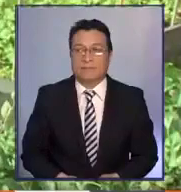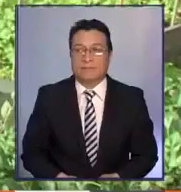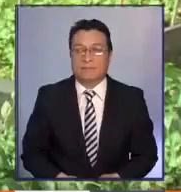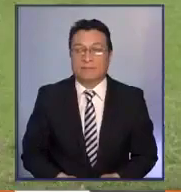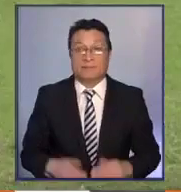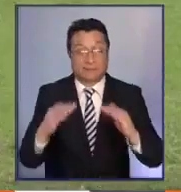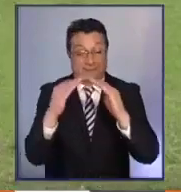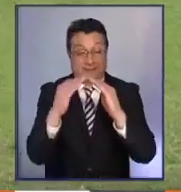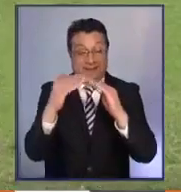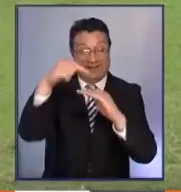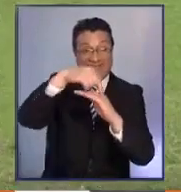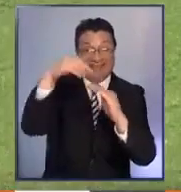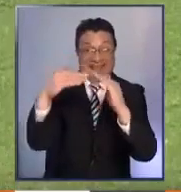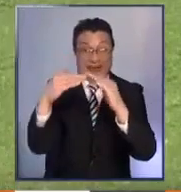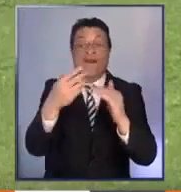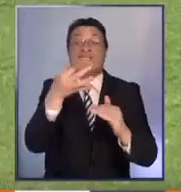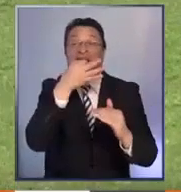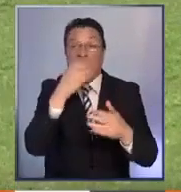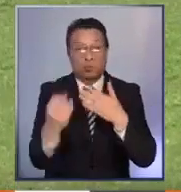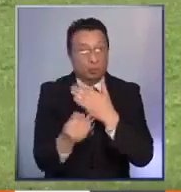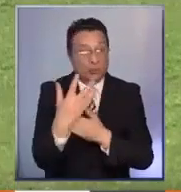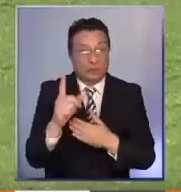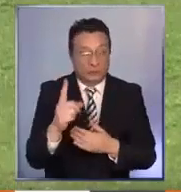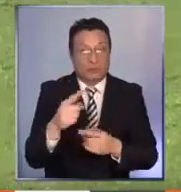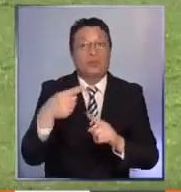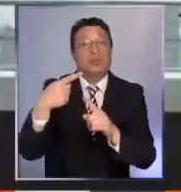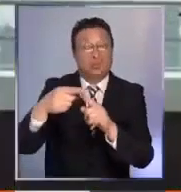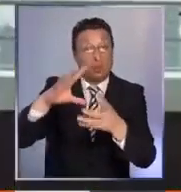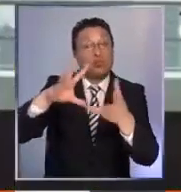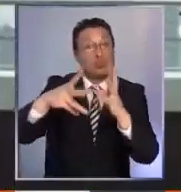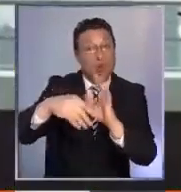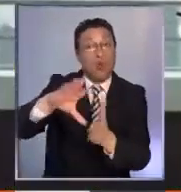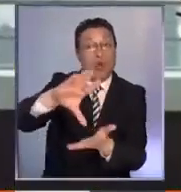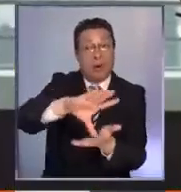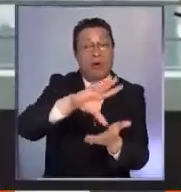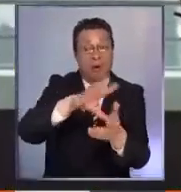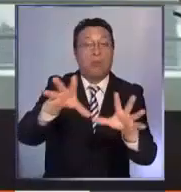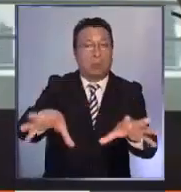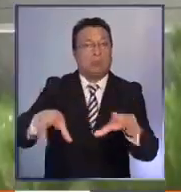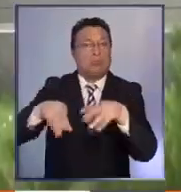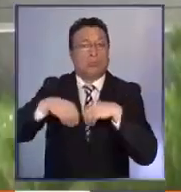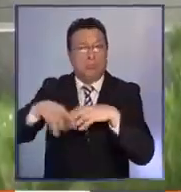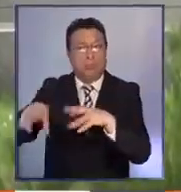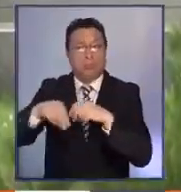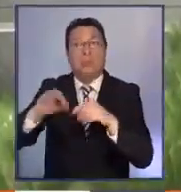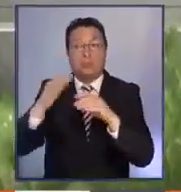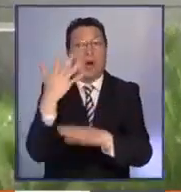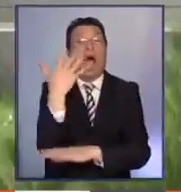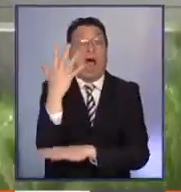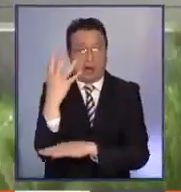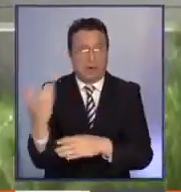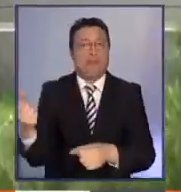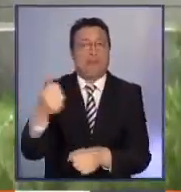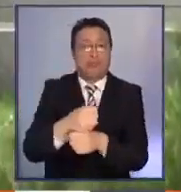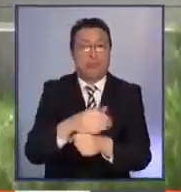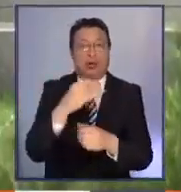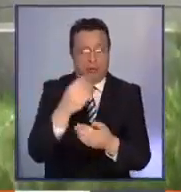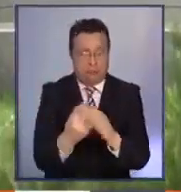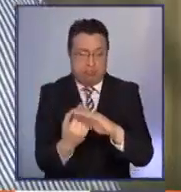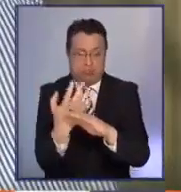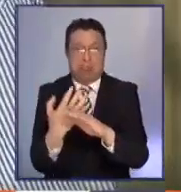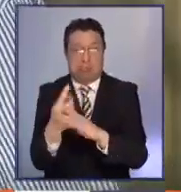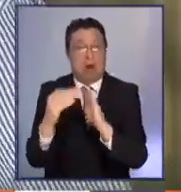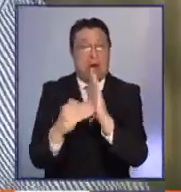Los techos verdes no son nuevos. En distintas ciudades del mundo los han incorporado hasta con árboles e intensos cultivos en